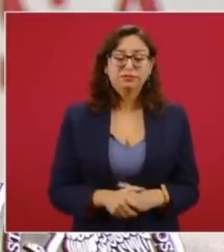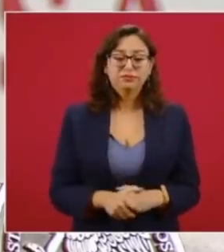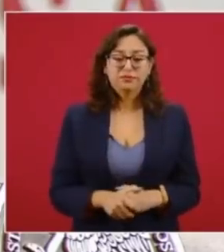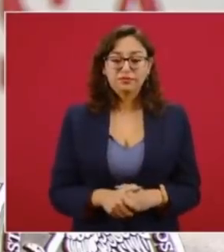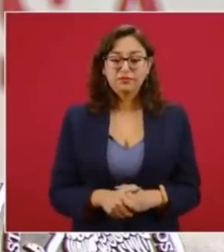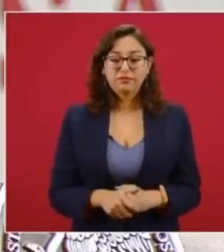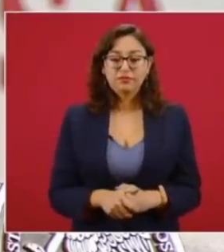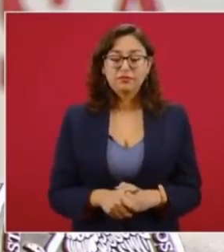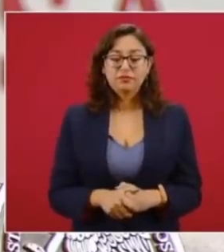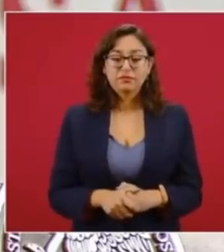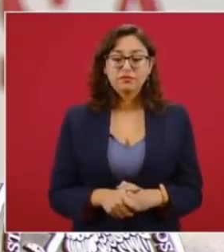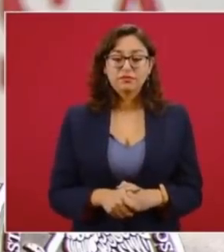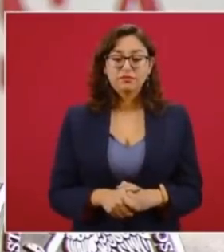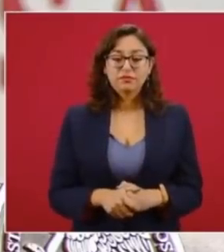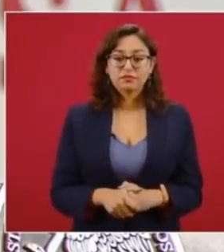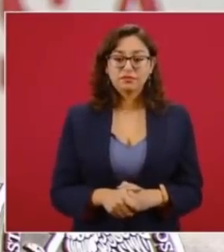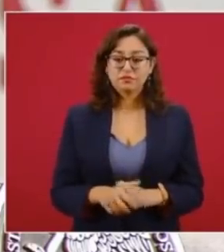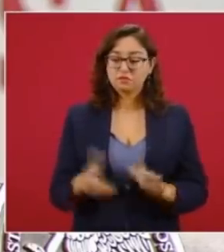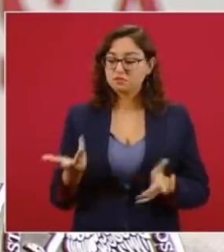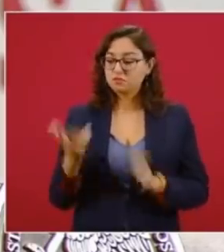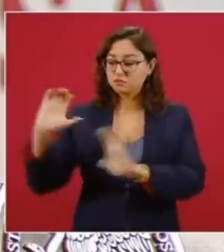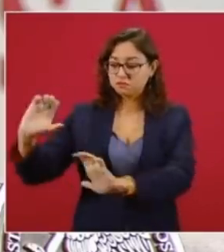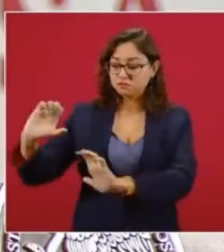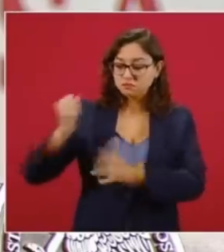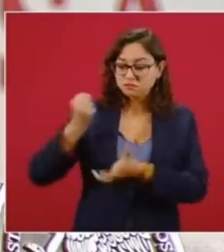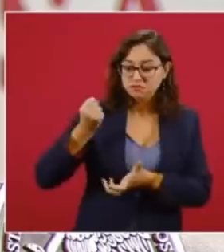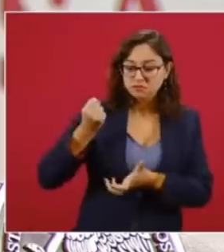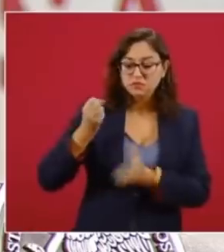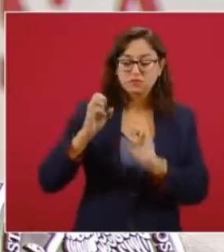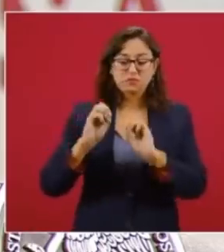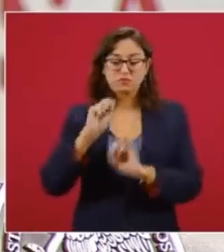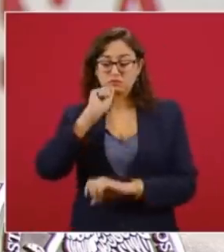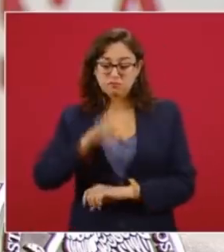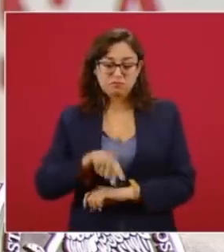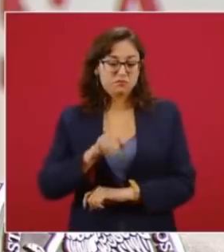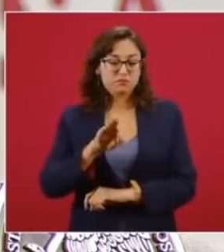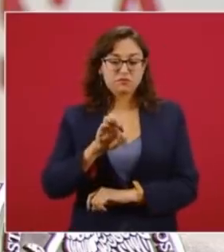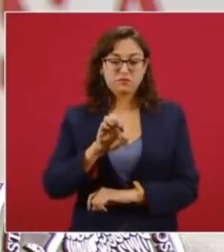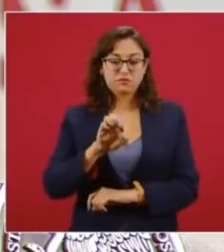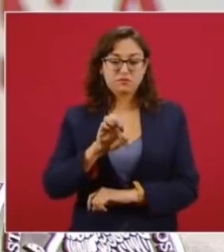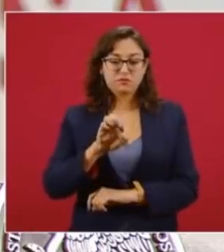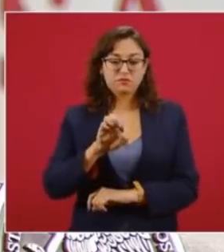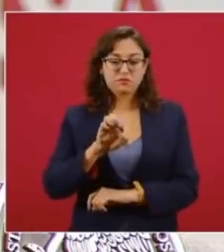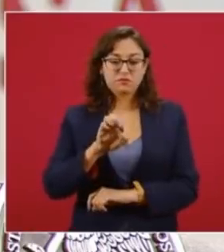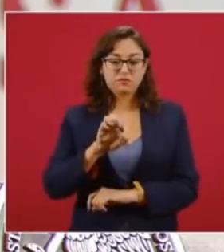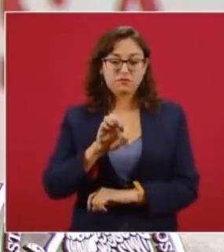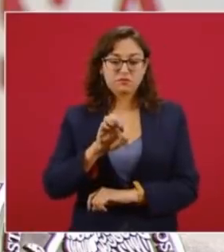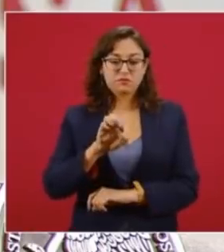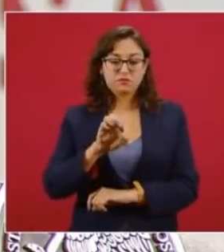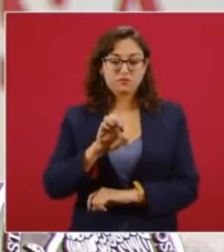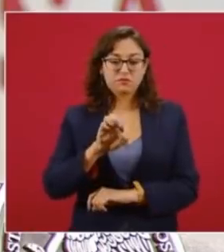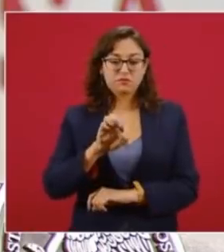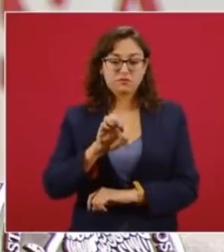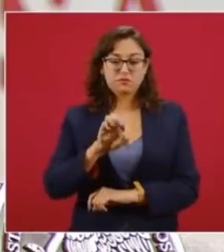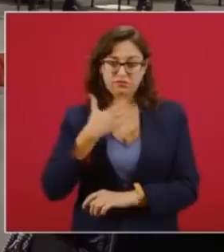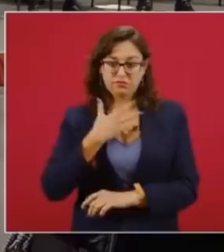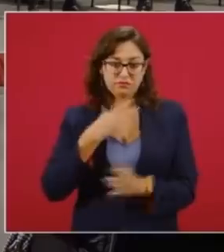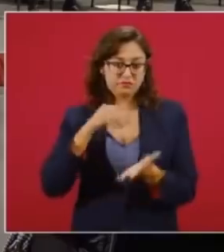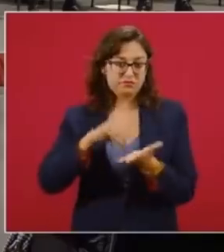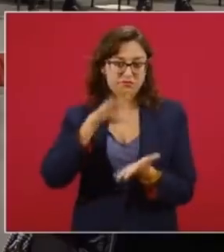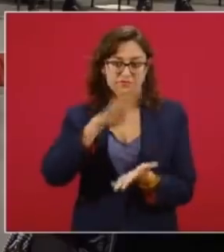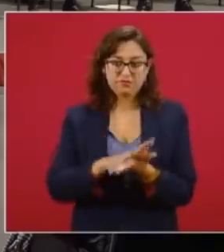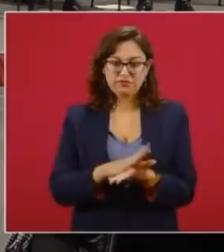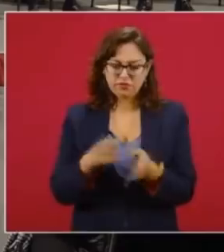Tanto si es a través de los presupuestos como si es a través del mecanismo de los fideicomisos, hay un mecanismo específico para la decisión